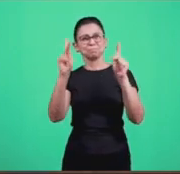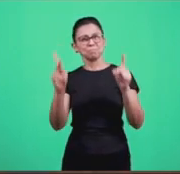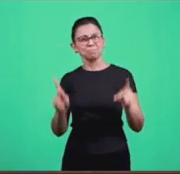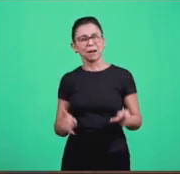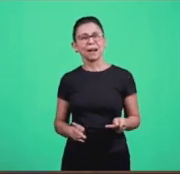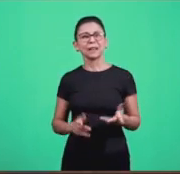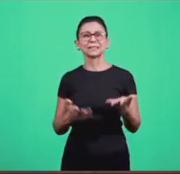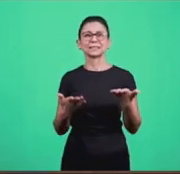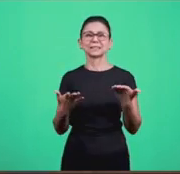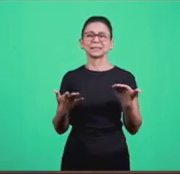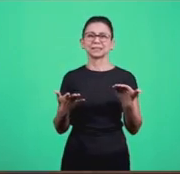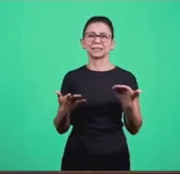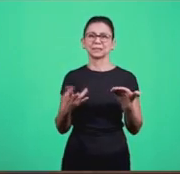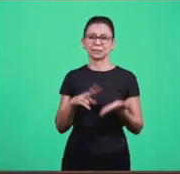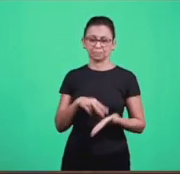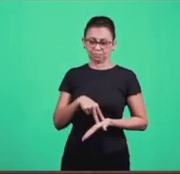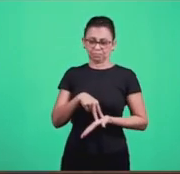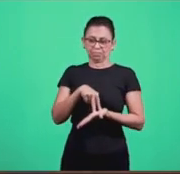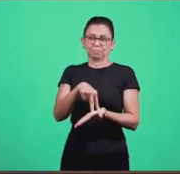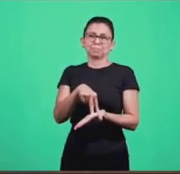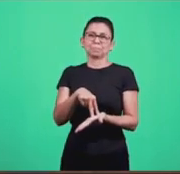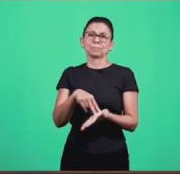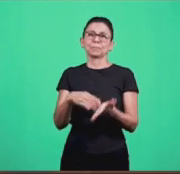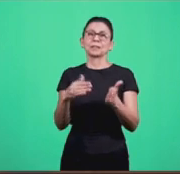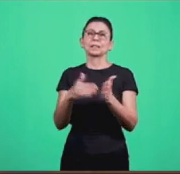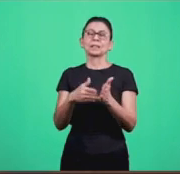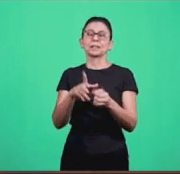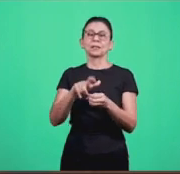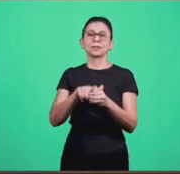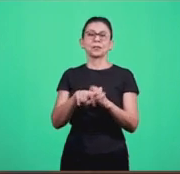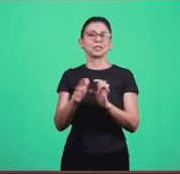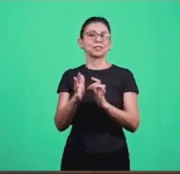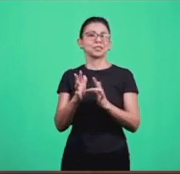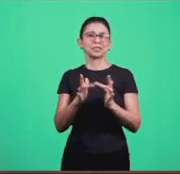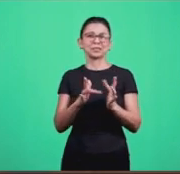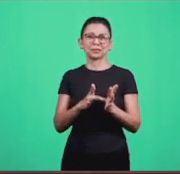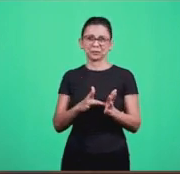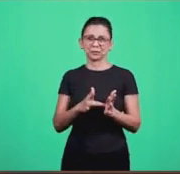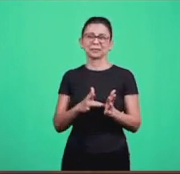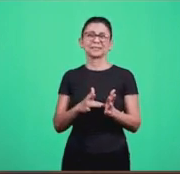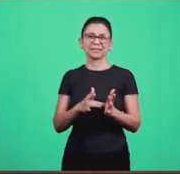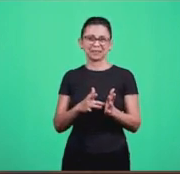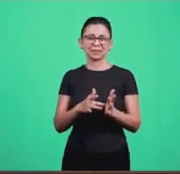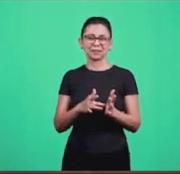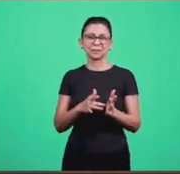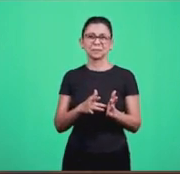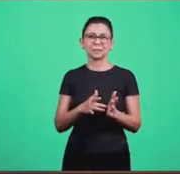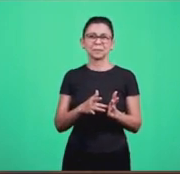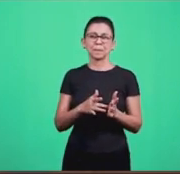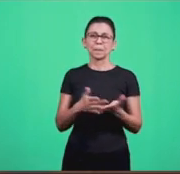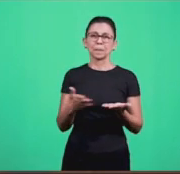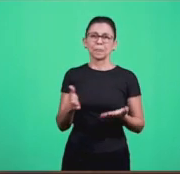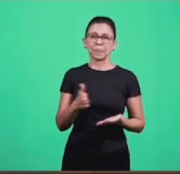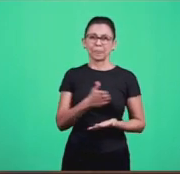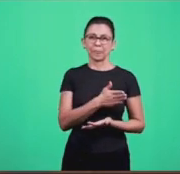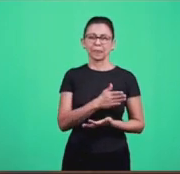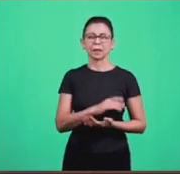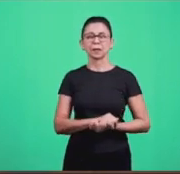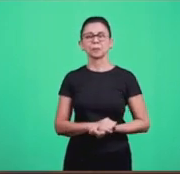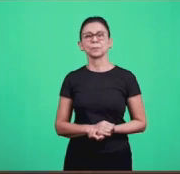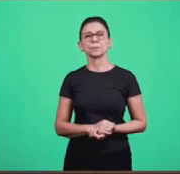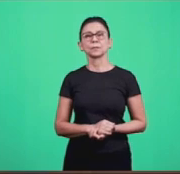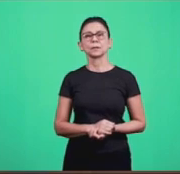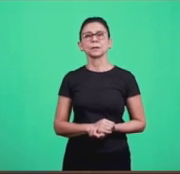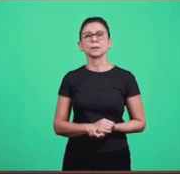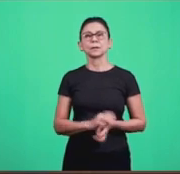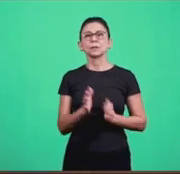Señor. Y Él nos va a dar seguridad, nos va a dar paz, nos va a sustentar hasta aquel día, grande día de la vuelta del